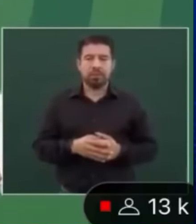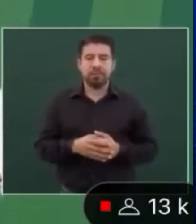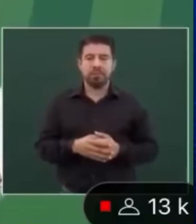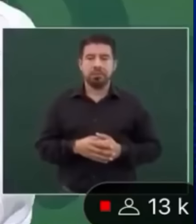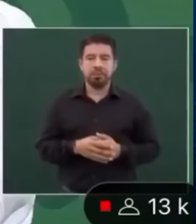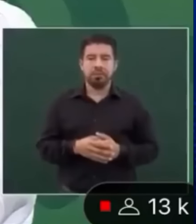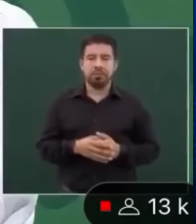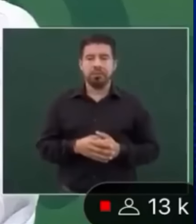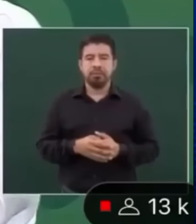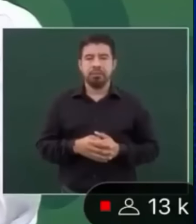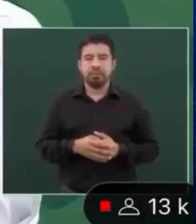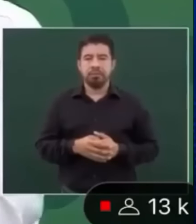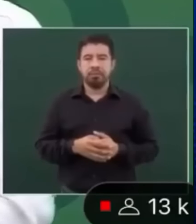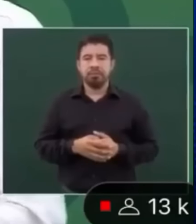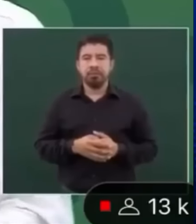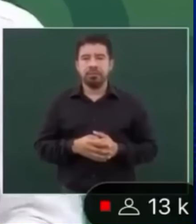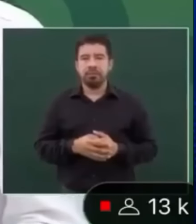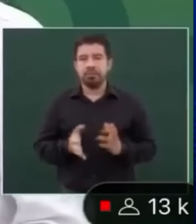Hasta